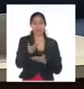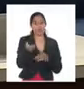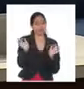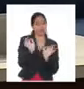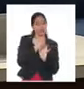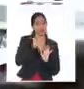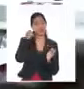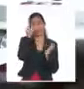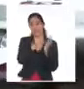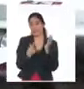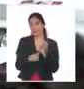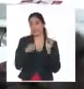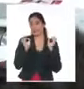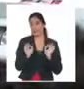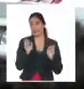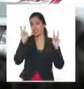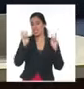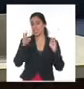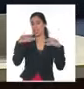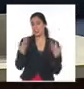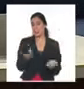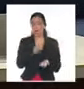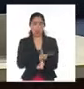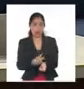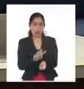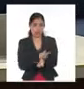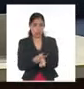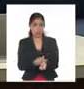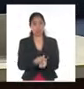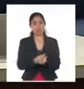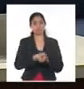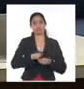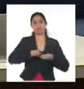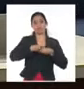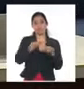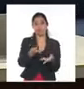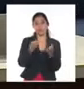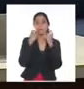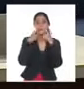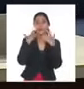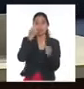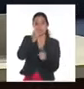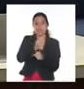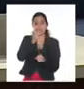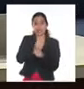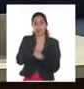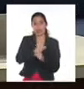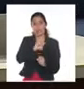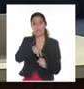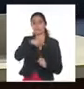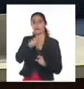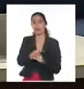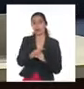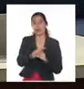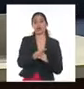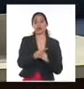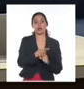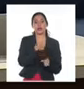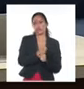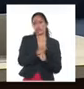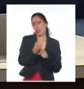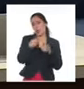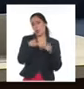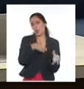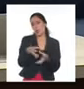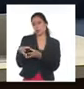características, como es el tema de las donaciones. Es una labor en la que nos hemos insertado y se está sintiendo también la labor de la